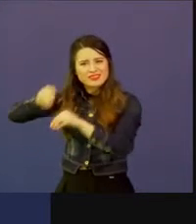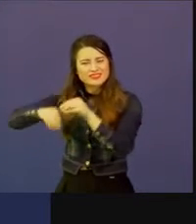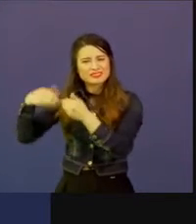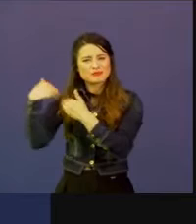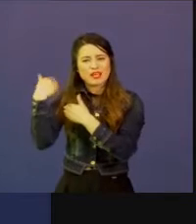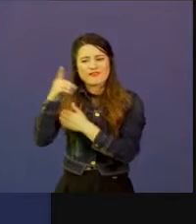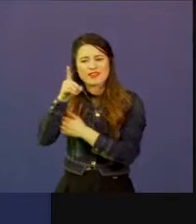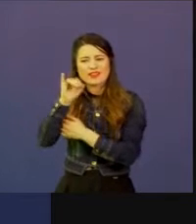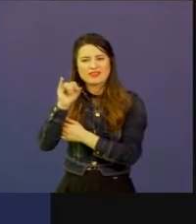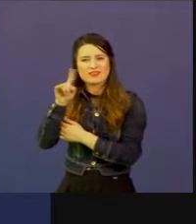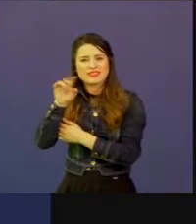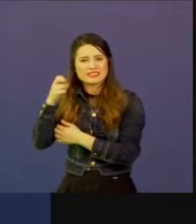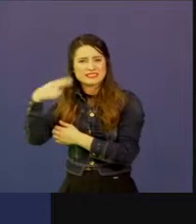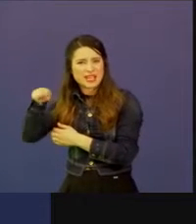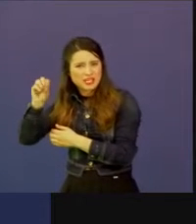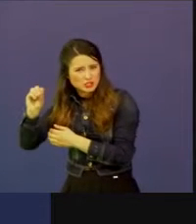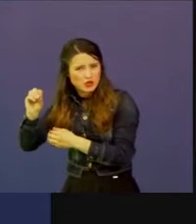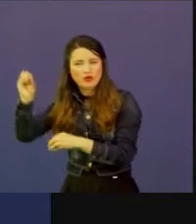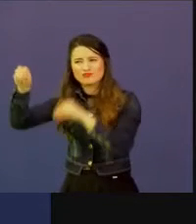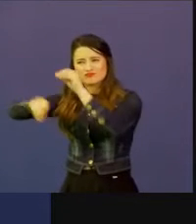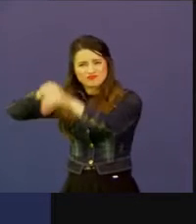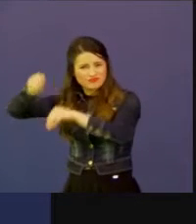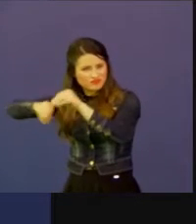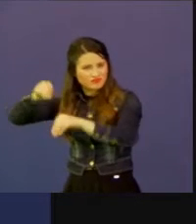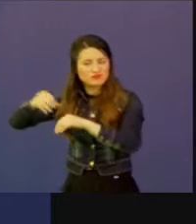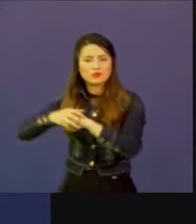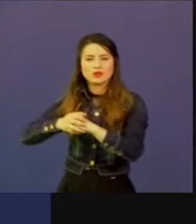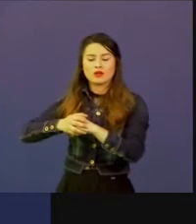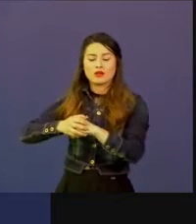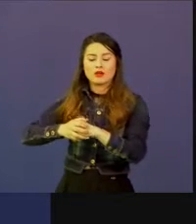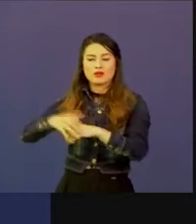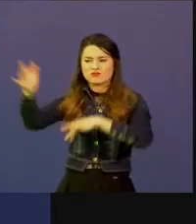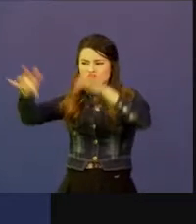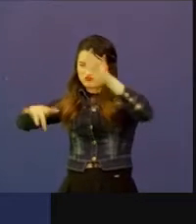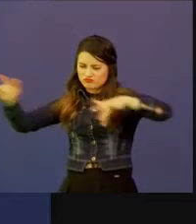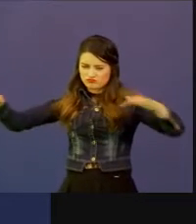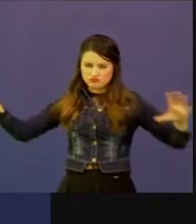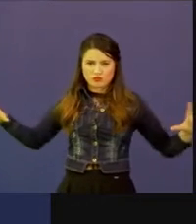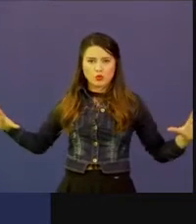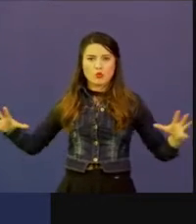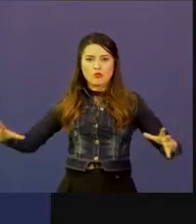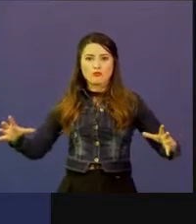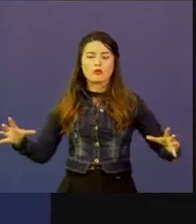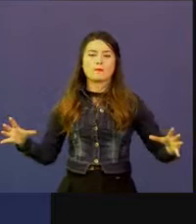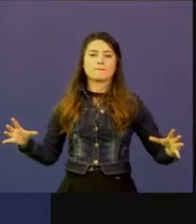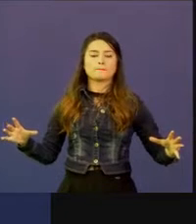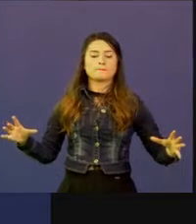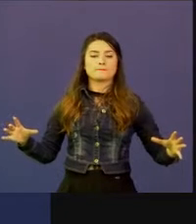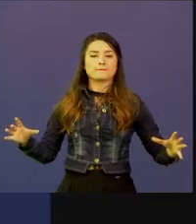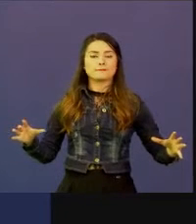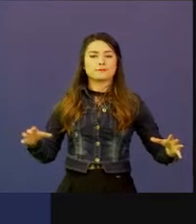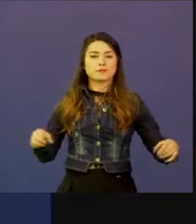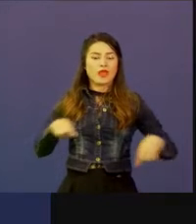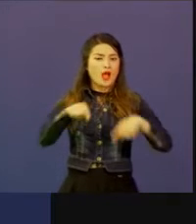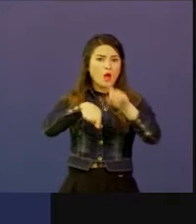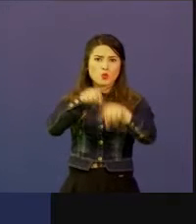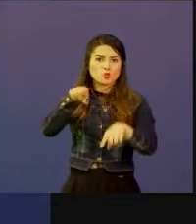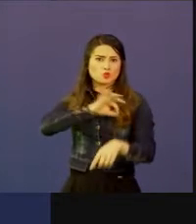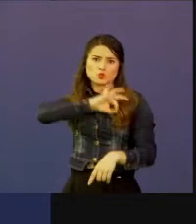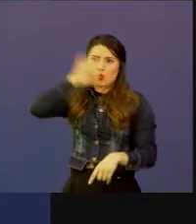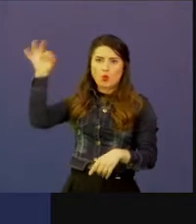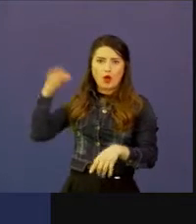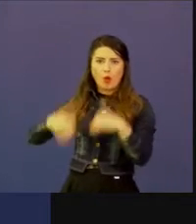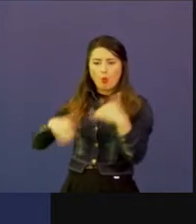colaboraban también en la definición de mecánicas, muchos no habían jugado, no trabajaban en el espacio de los juegos